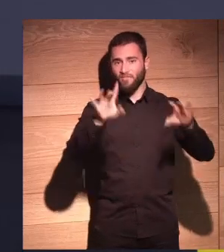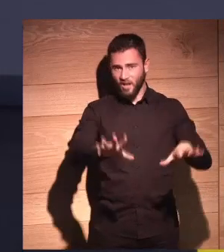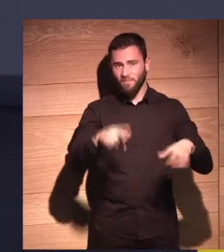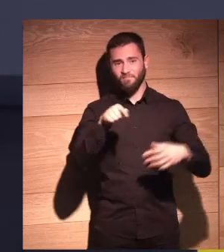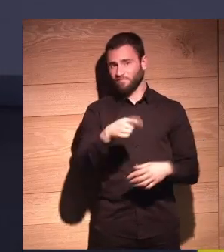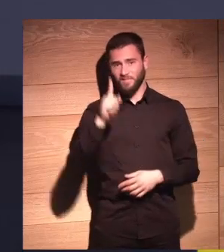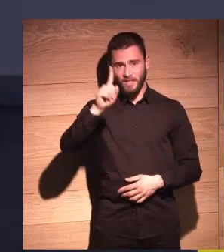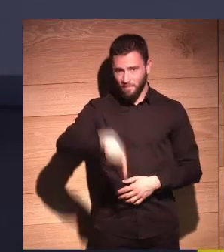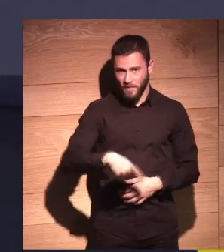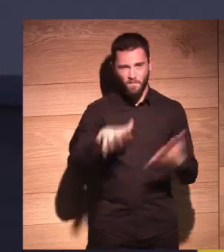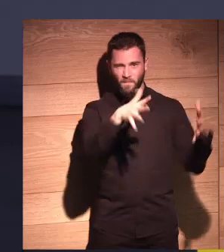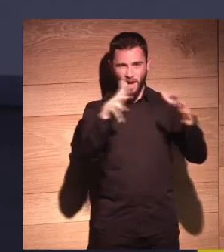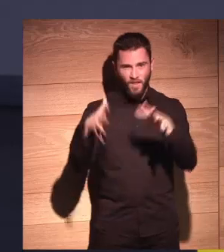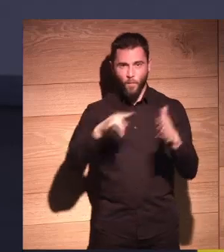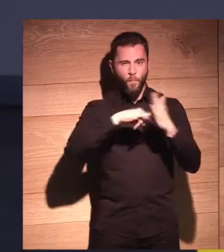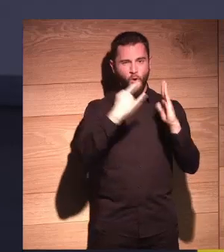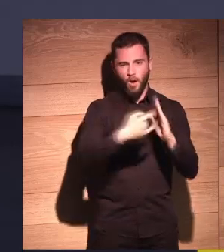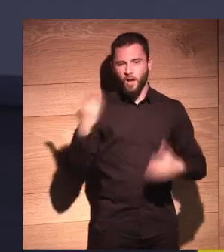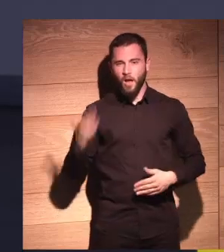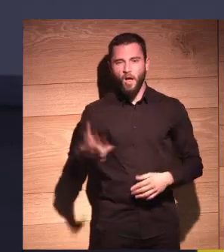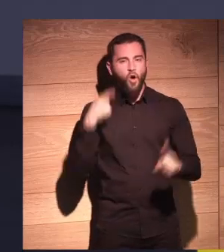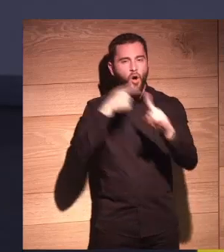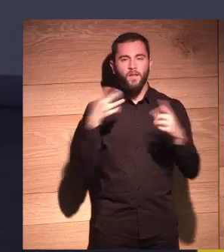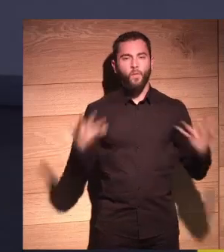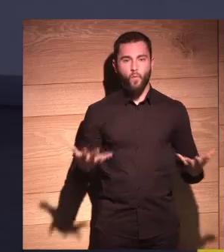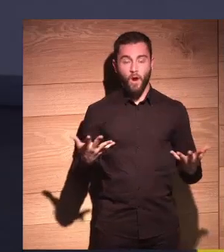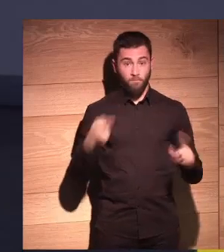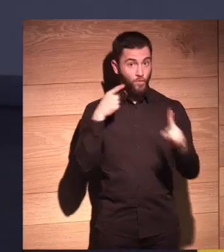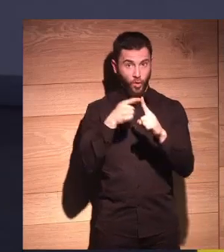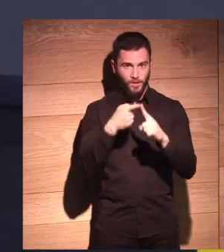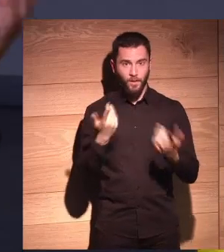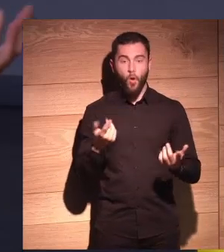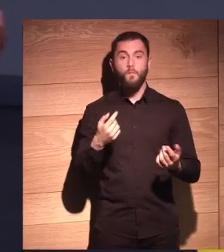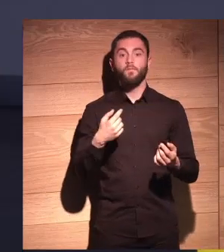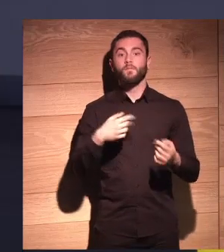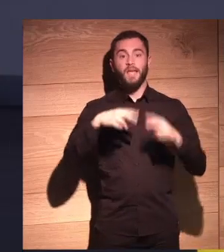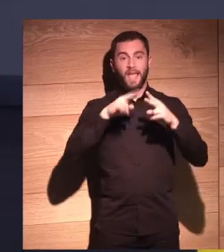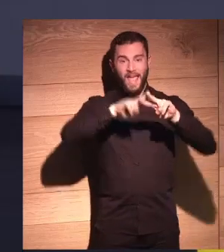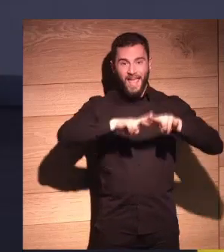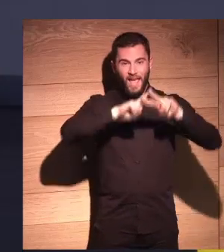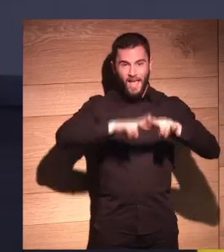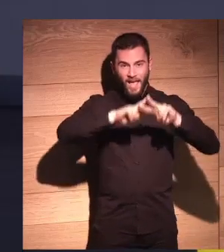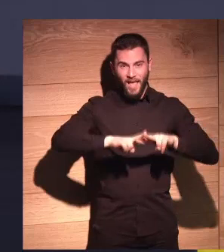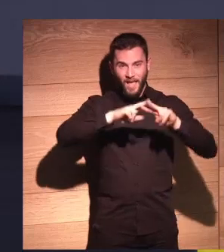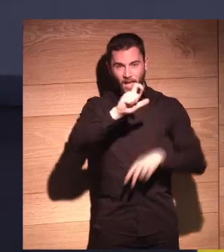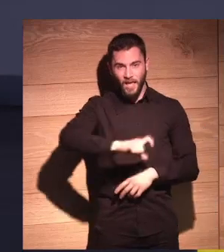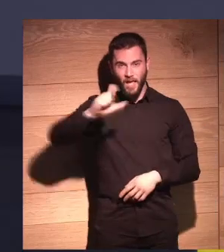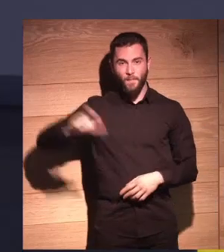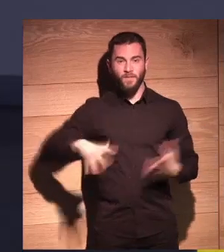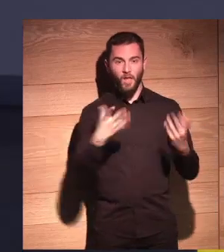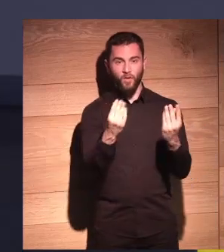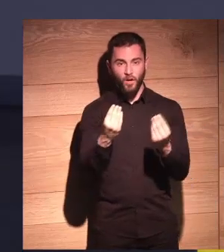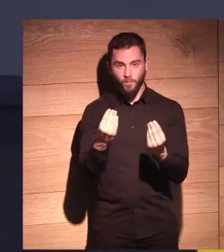qué consisten esos megaproyectos? Pues consisten en que haya muchos investigadores colaborando en